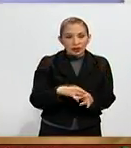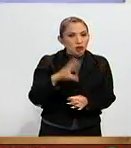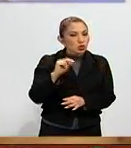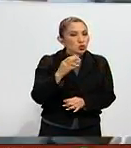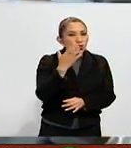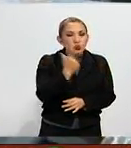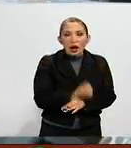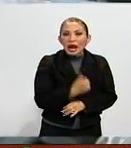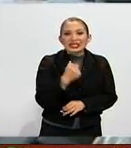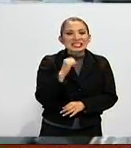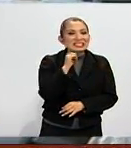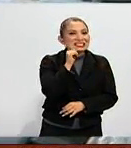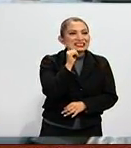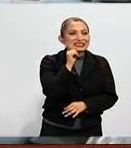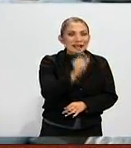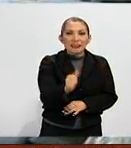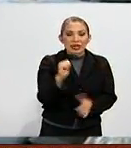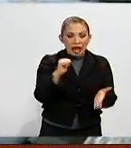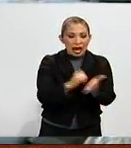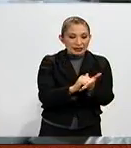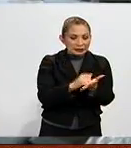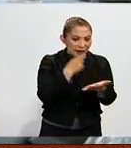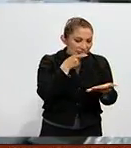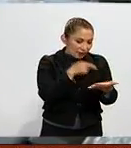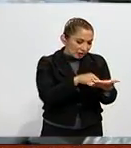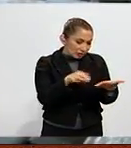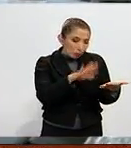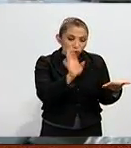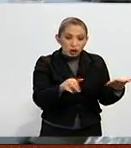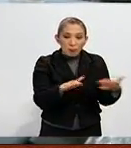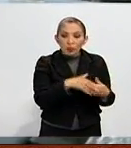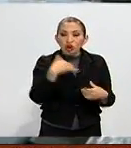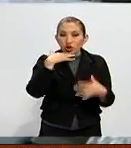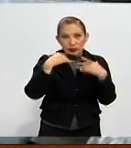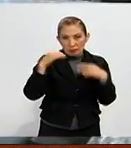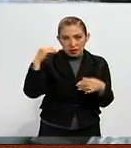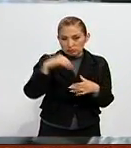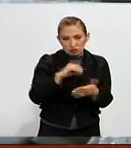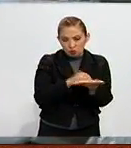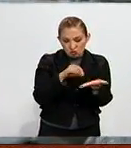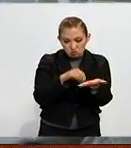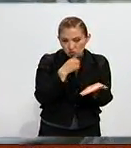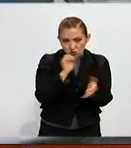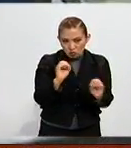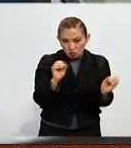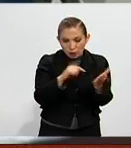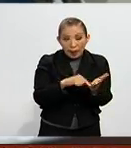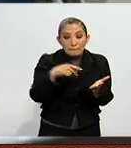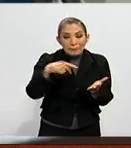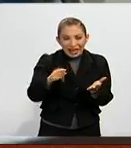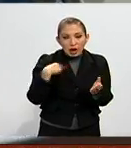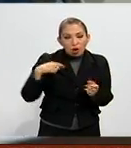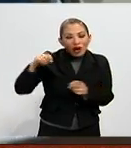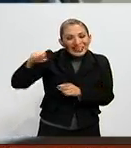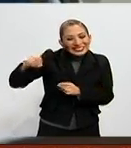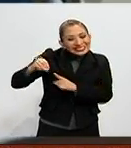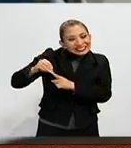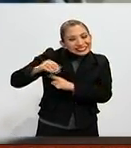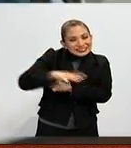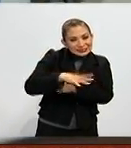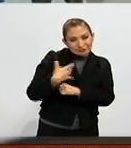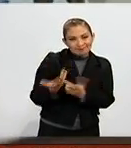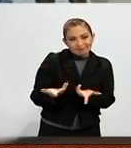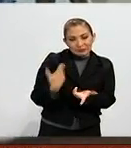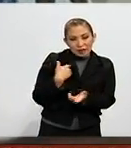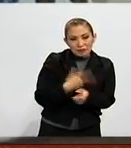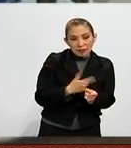una sola acta de defunción que diga murió por la contaminación, pero sí que incide en esta situación. Y